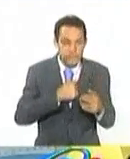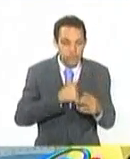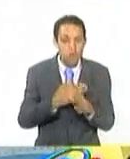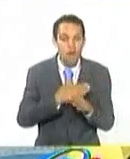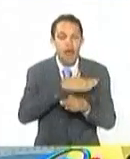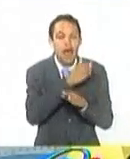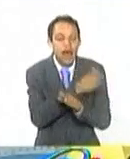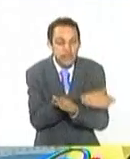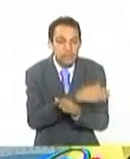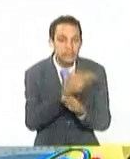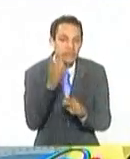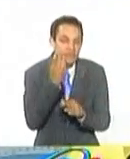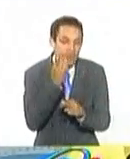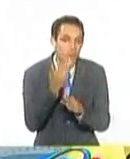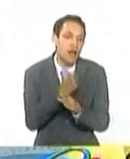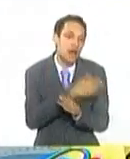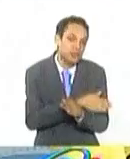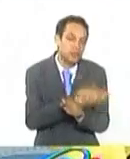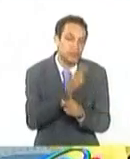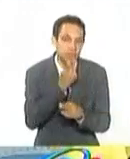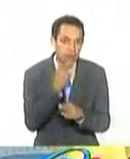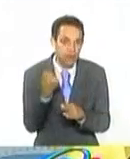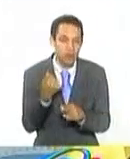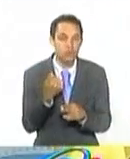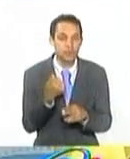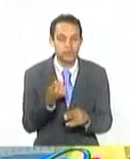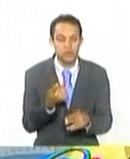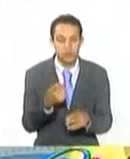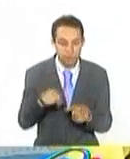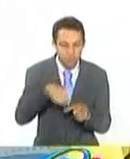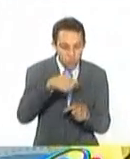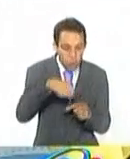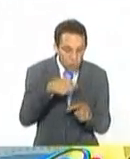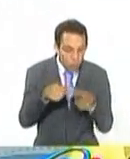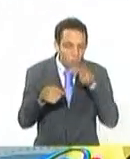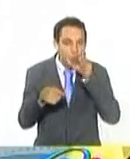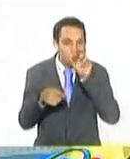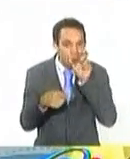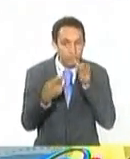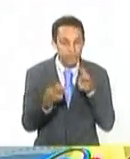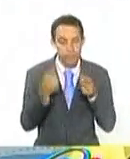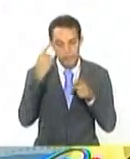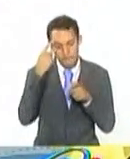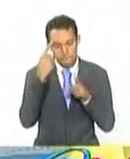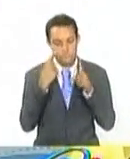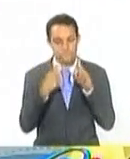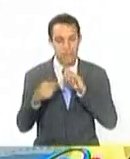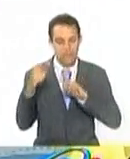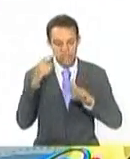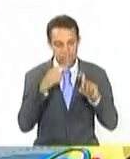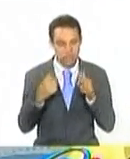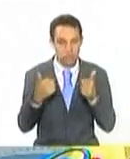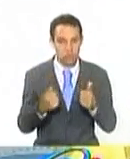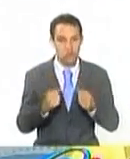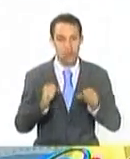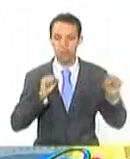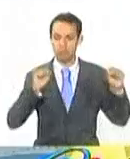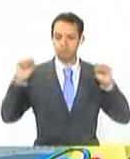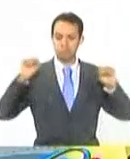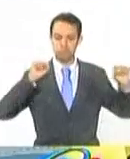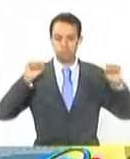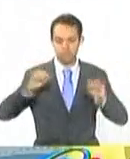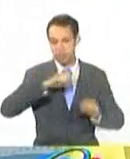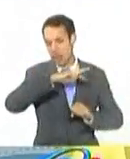llegue la enfermedad y cómo lo hago cuando tomo un suplemento importante cuando hago meditación cuando hago yo cuando voy a un gimnasio cuando hago